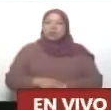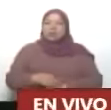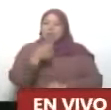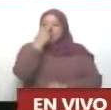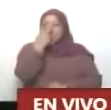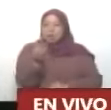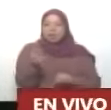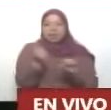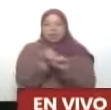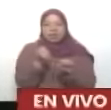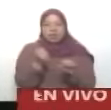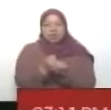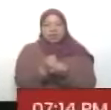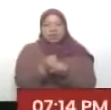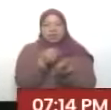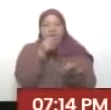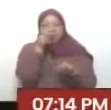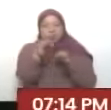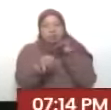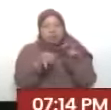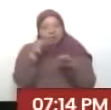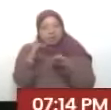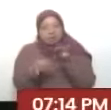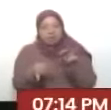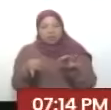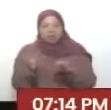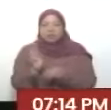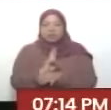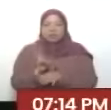invité, conversamos,